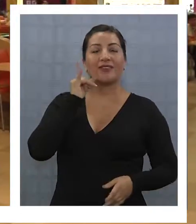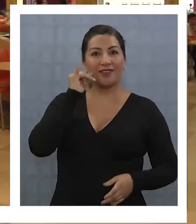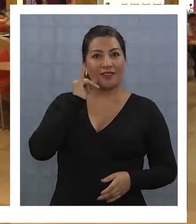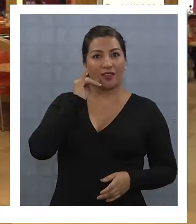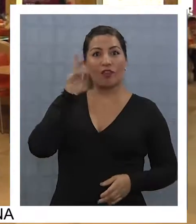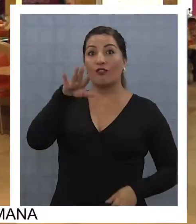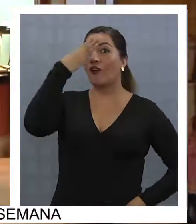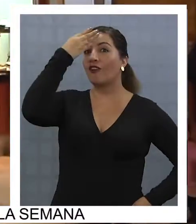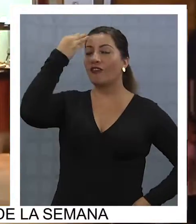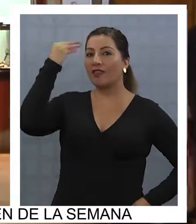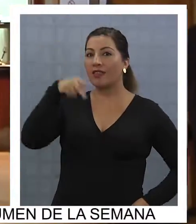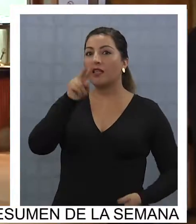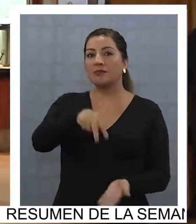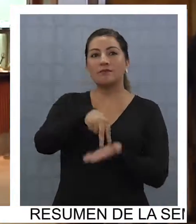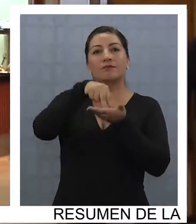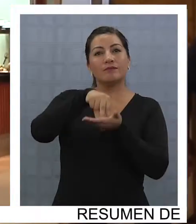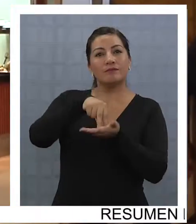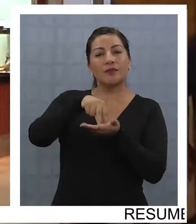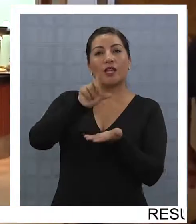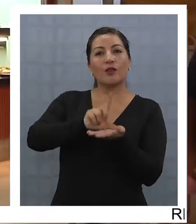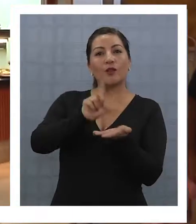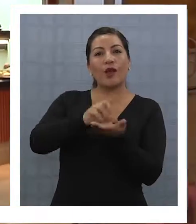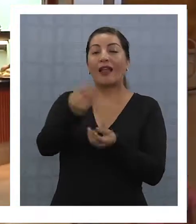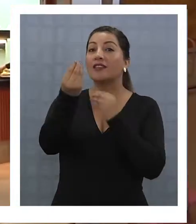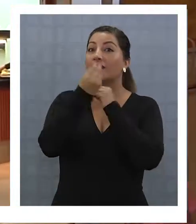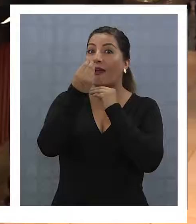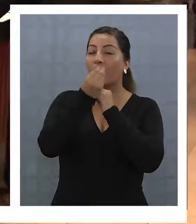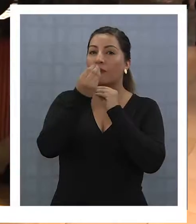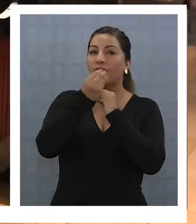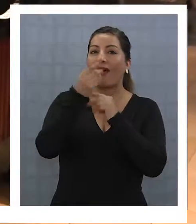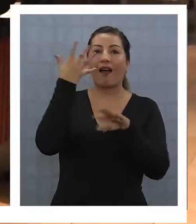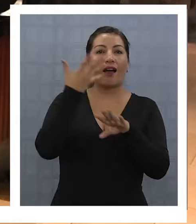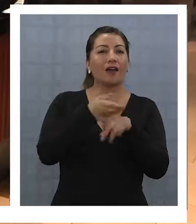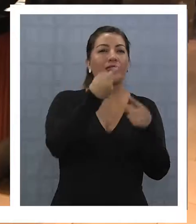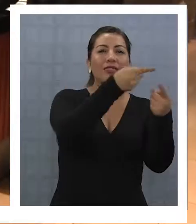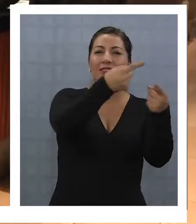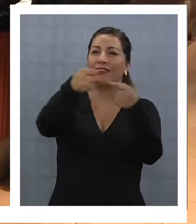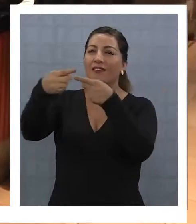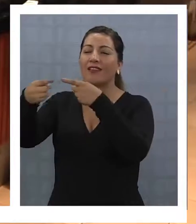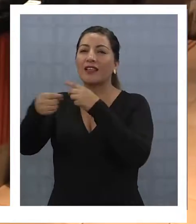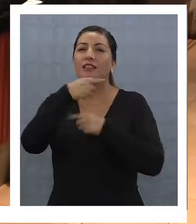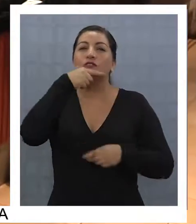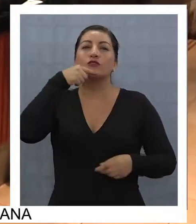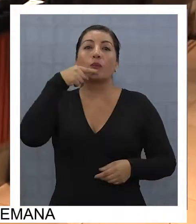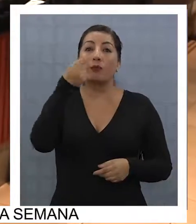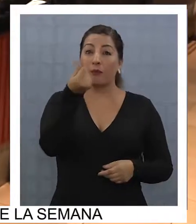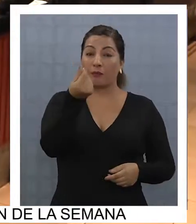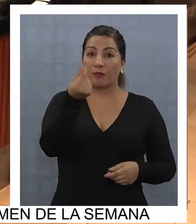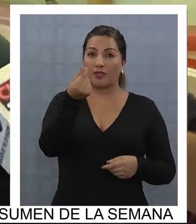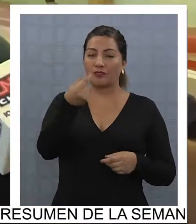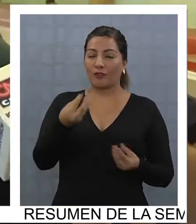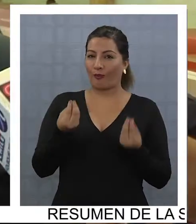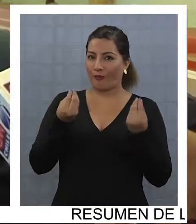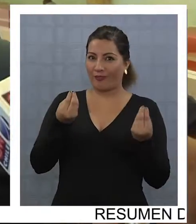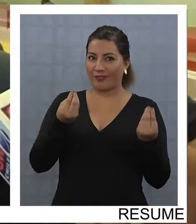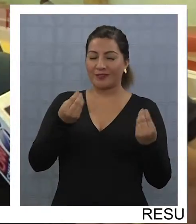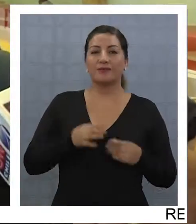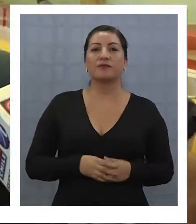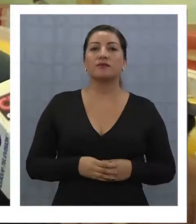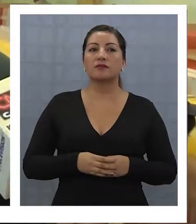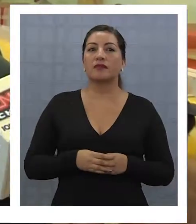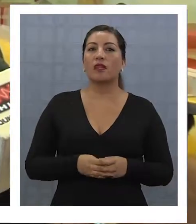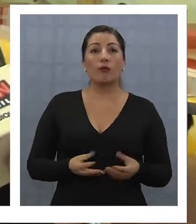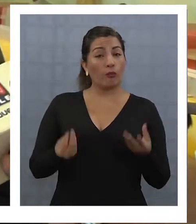olvide hacer una parada por su patio de comidas, en donde las opciones de sabores y precios son un encanto. Mira, bastante